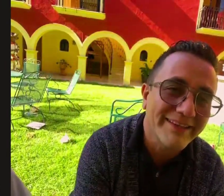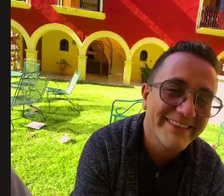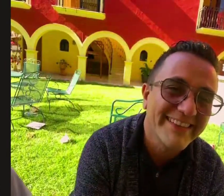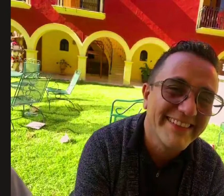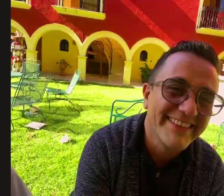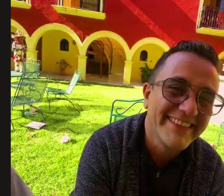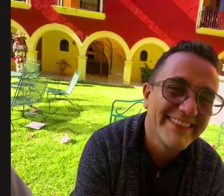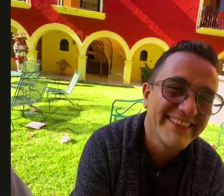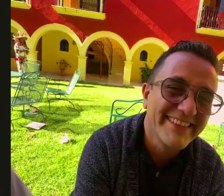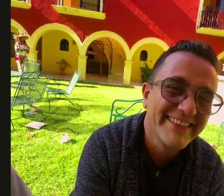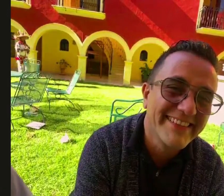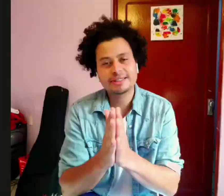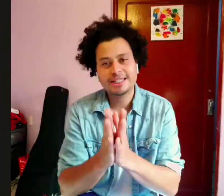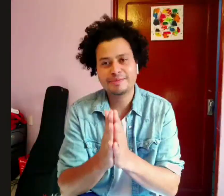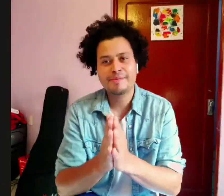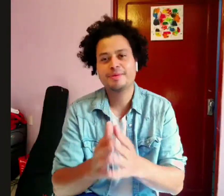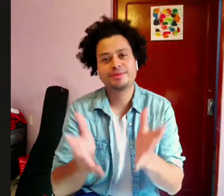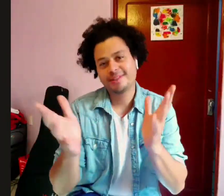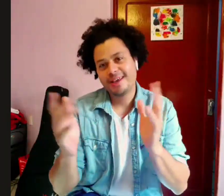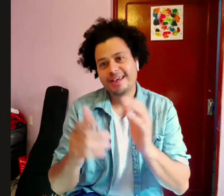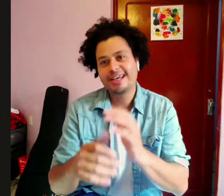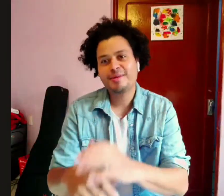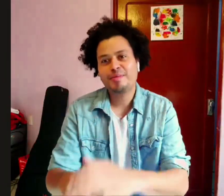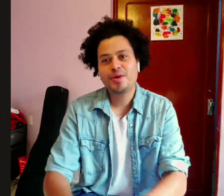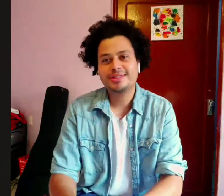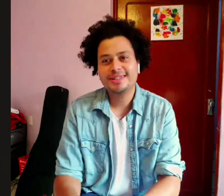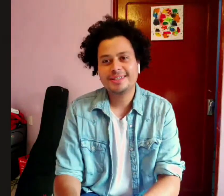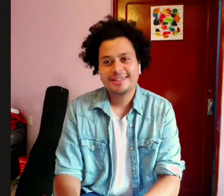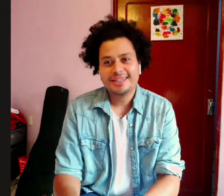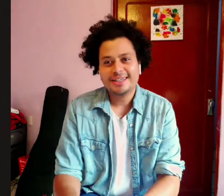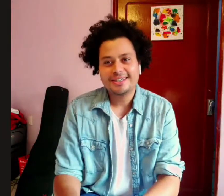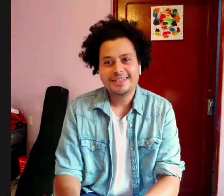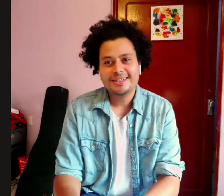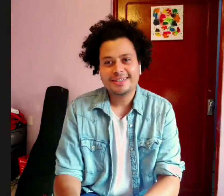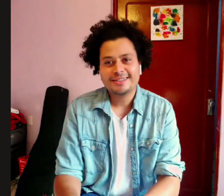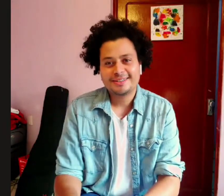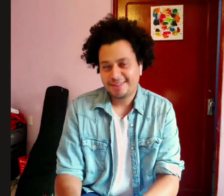verdad. Muchísimas gracias, hermano. Pues, ¿qué te puedo decir?